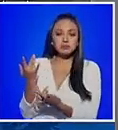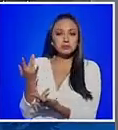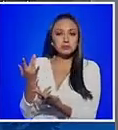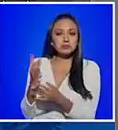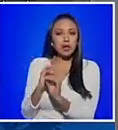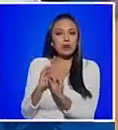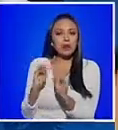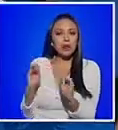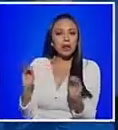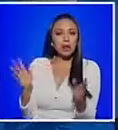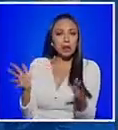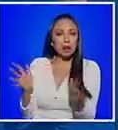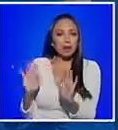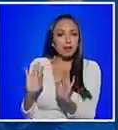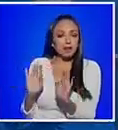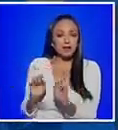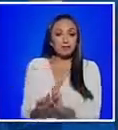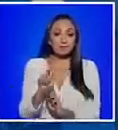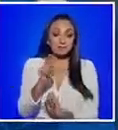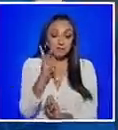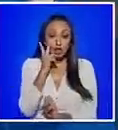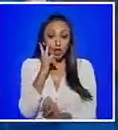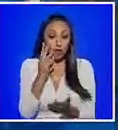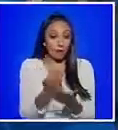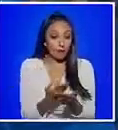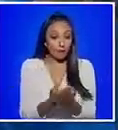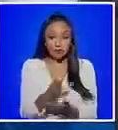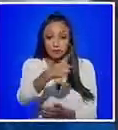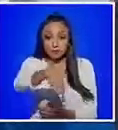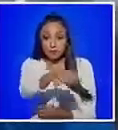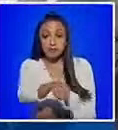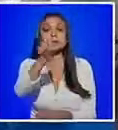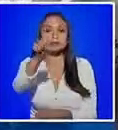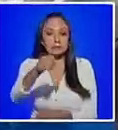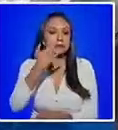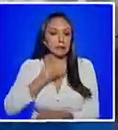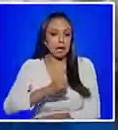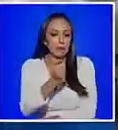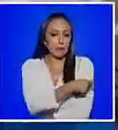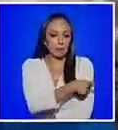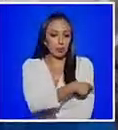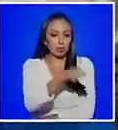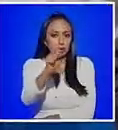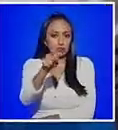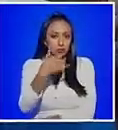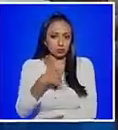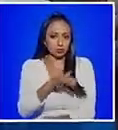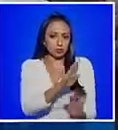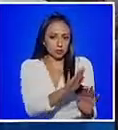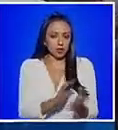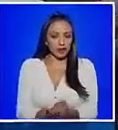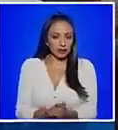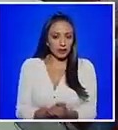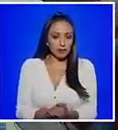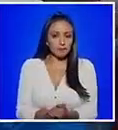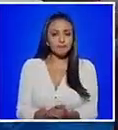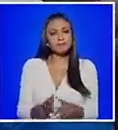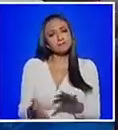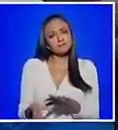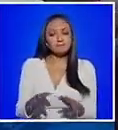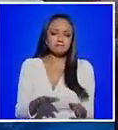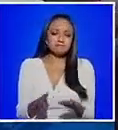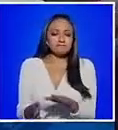permanecía desolado. Esto aunque comprobamos que en este centro sí hay dosis contra el COVID-19. Hace alrededor